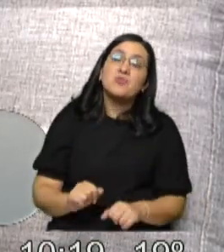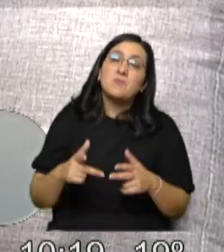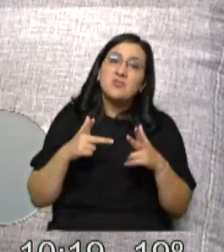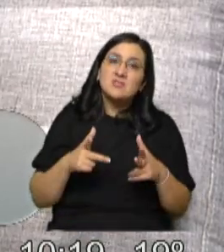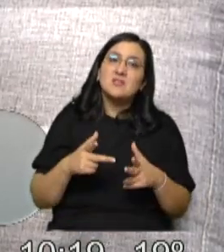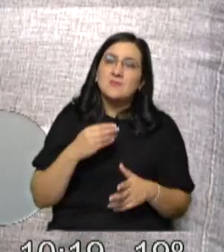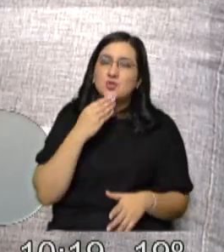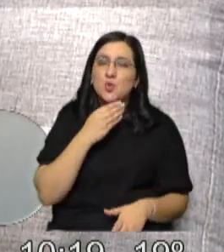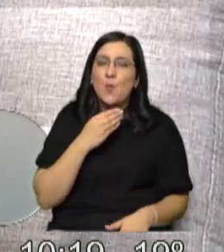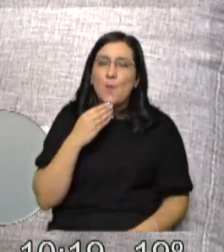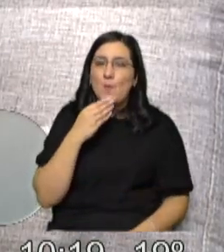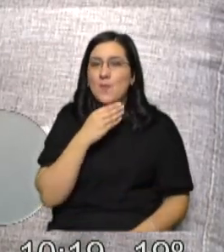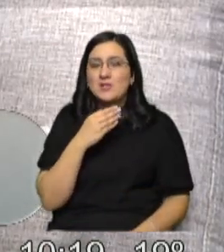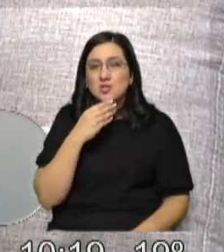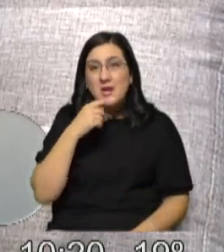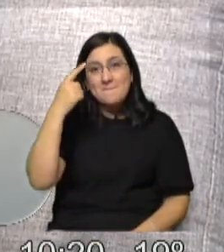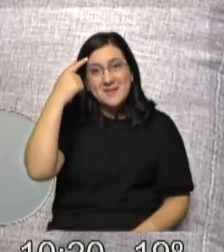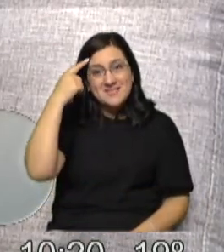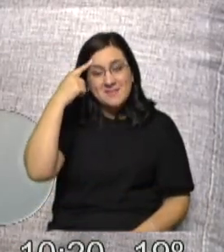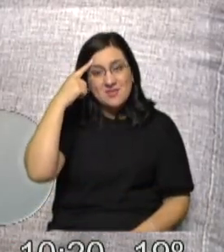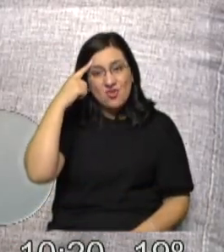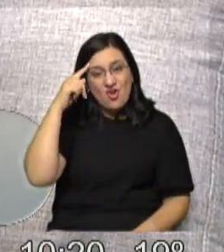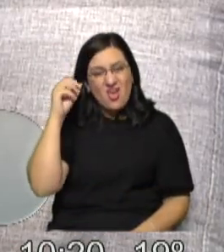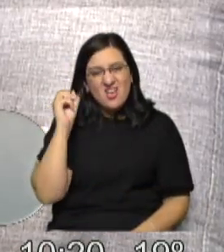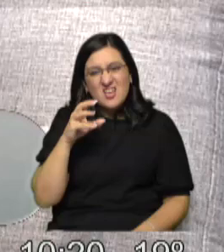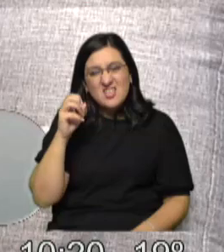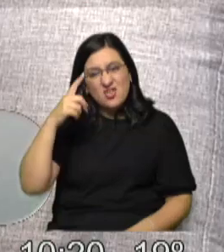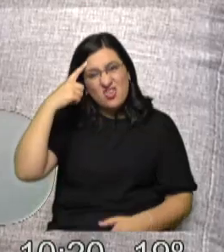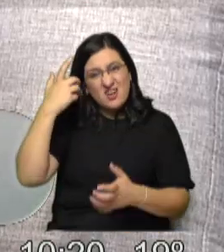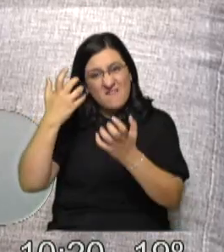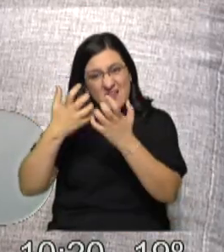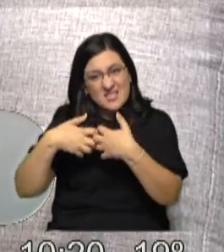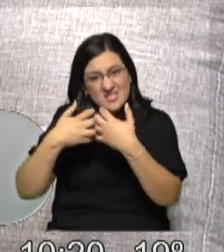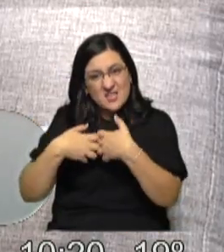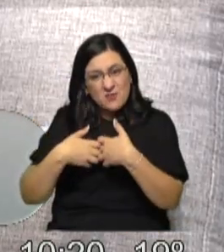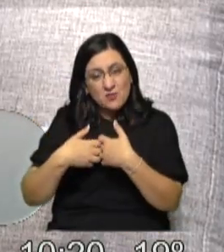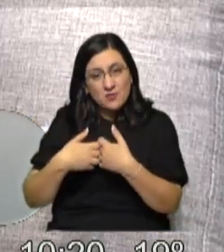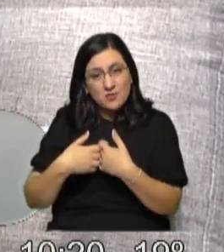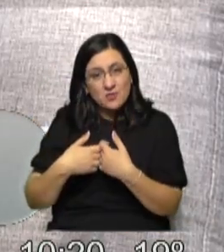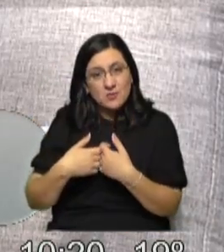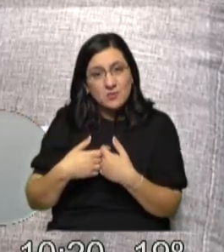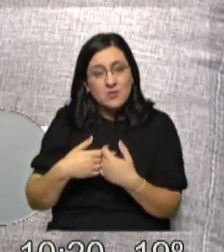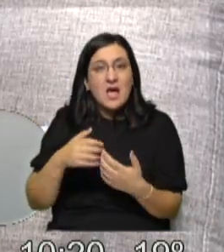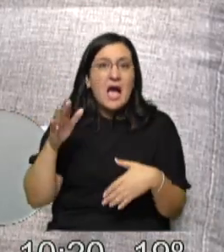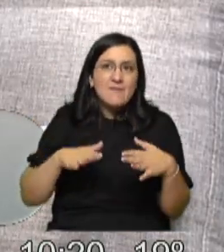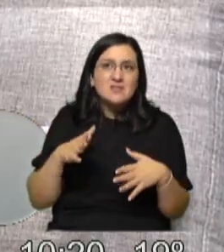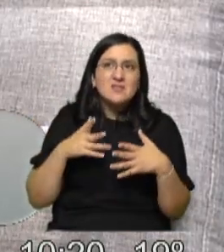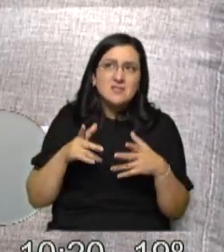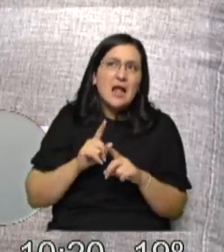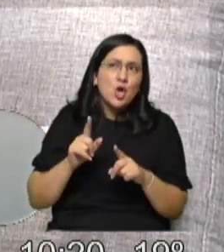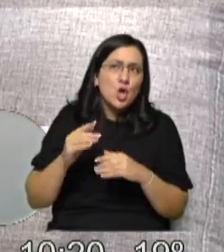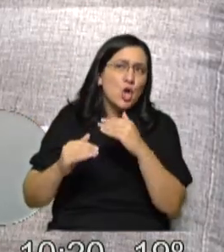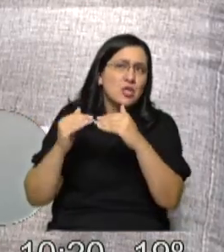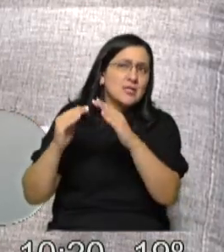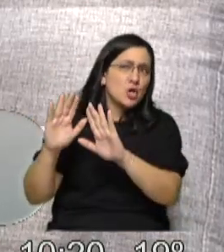da la sospecha que el pensamiento crítico y reflexivo hay una clara intención a veces de que no desarrollarlo, ¿no? Y ya no solo en Uruguay,